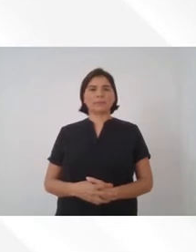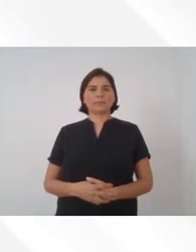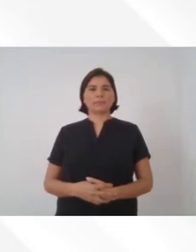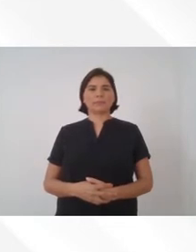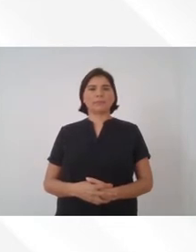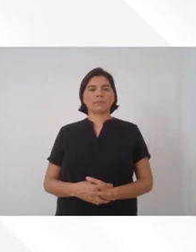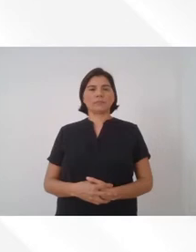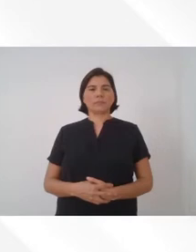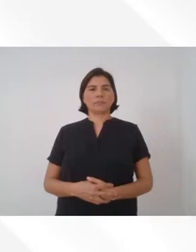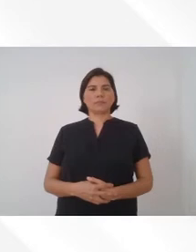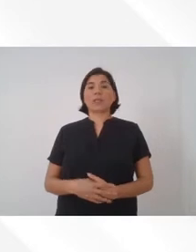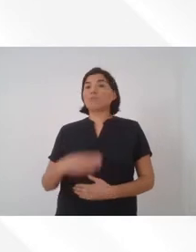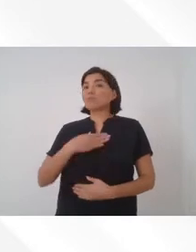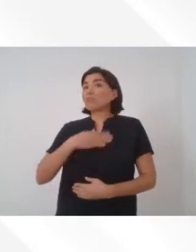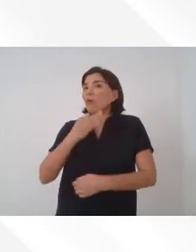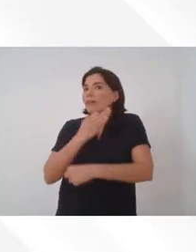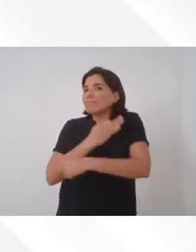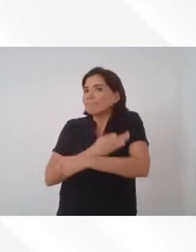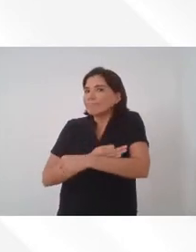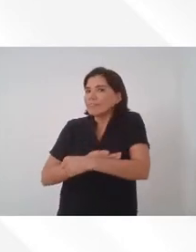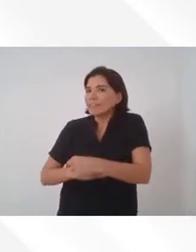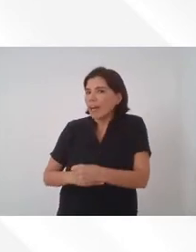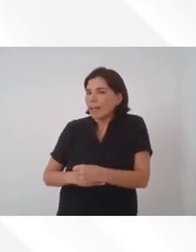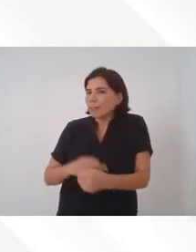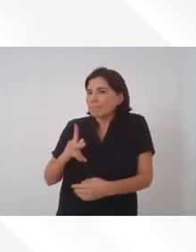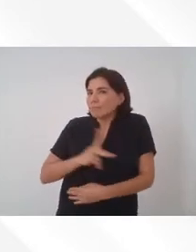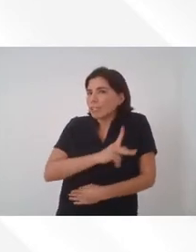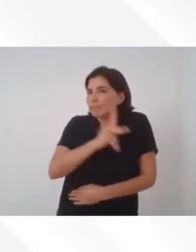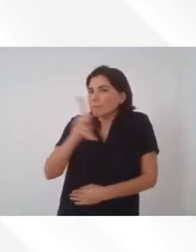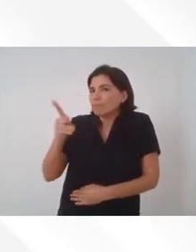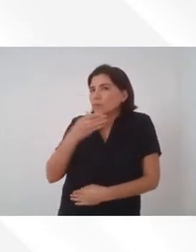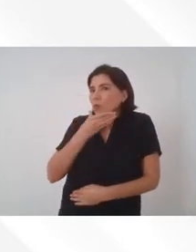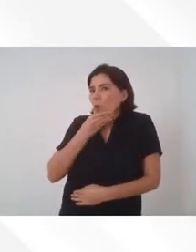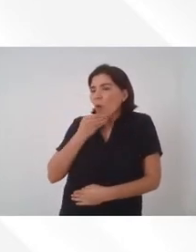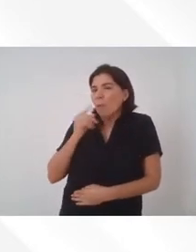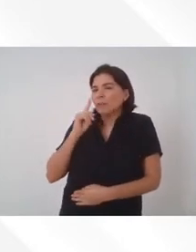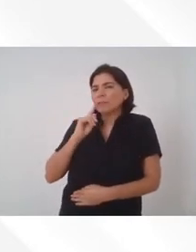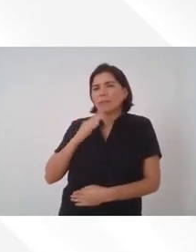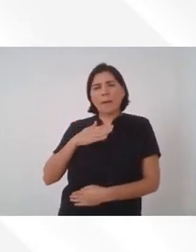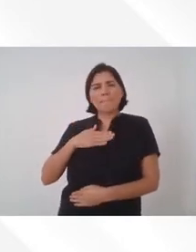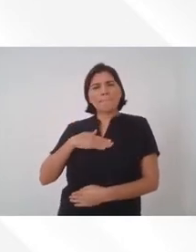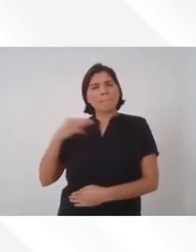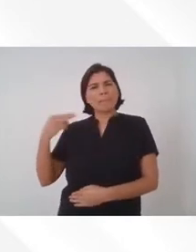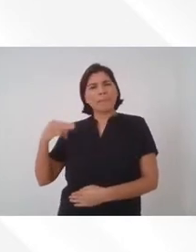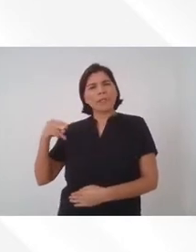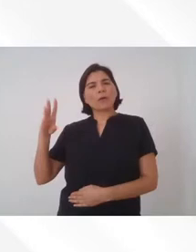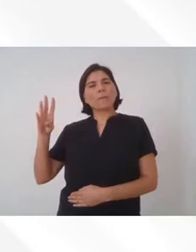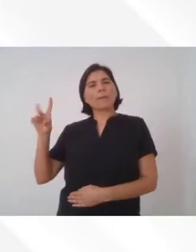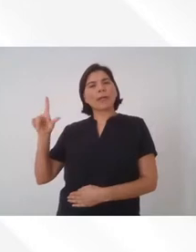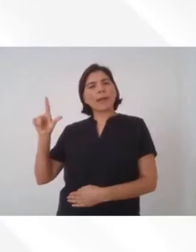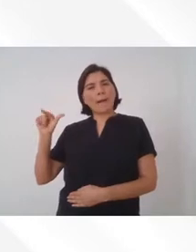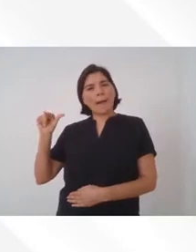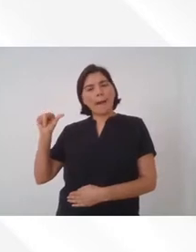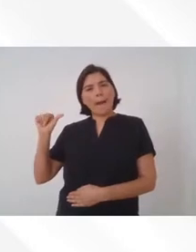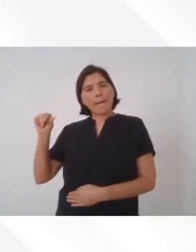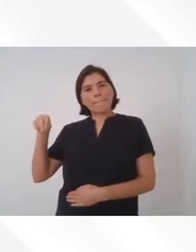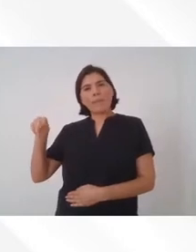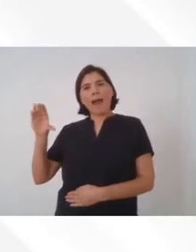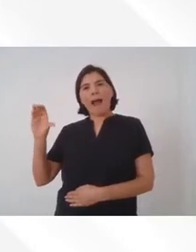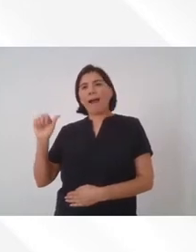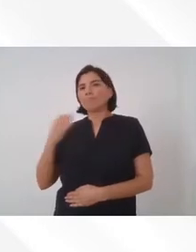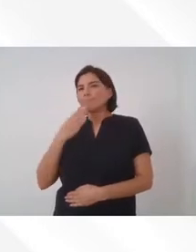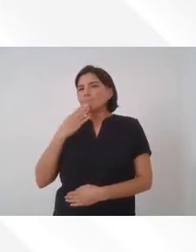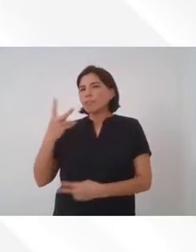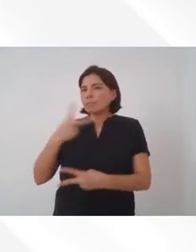Buenas tardes a todas y a todos. Mi nombre es Blanca Ortega. Les doy la más cordial bienvenida al